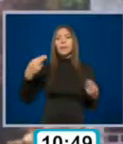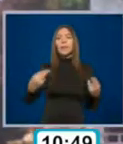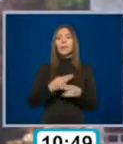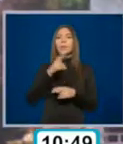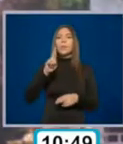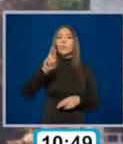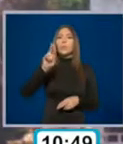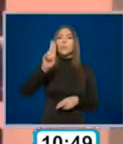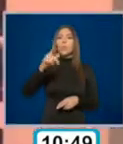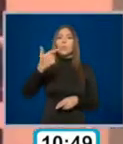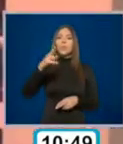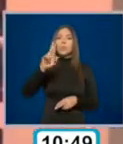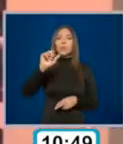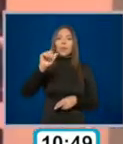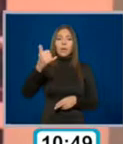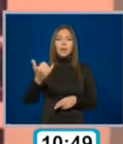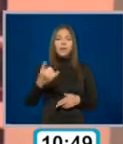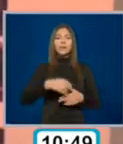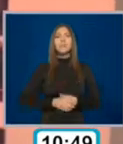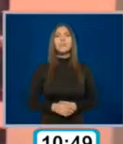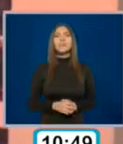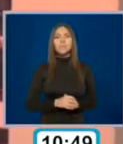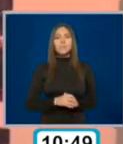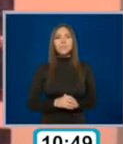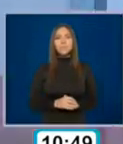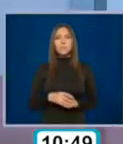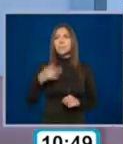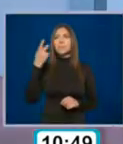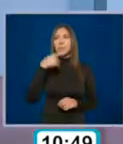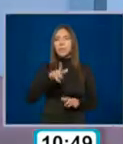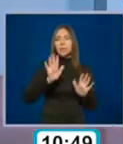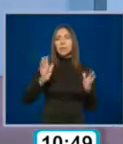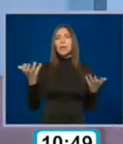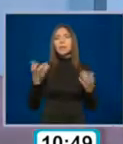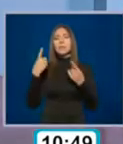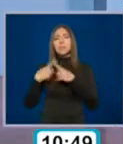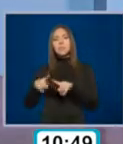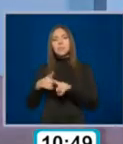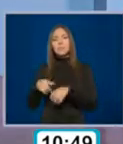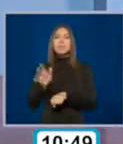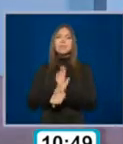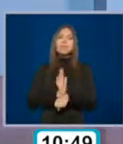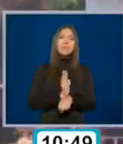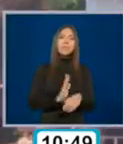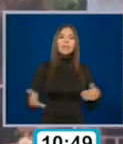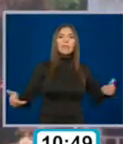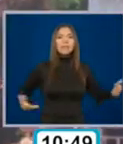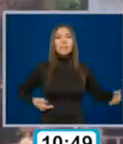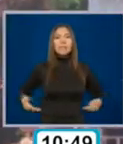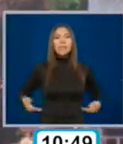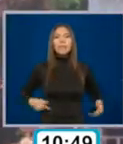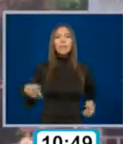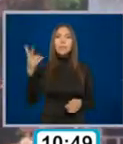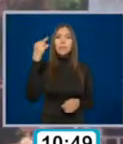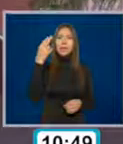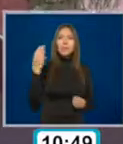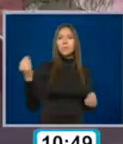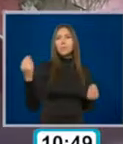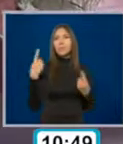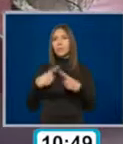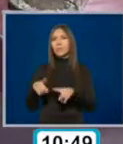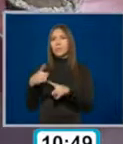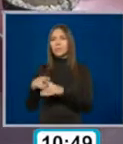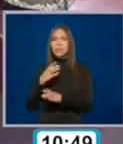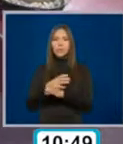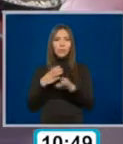soy uruguayo. Ajá, uruguayo. Uruguayo. Pero ya has hecho cine, teatro, televisión, has hecho Rosa de Guadalupe, bueno, has hecho